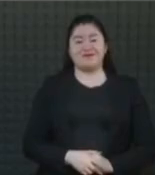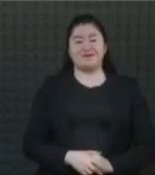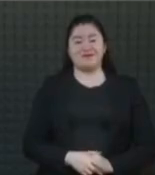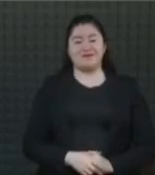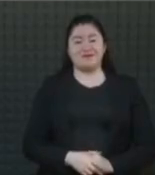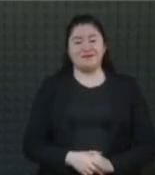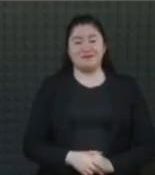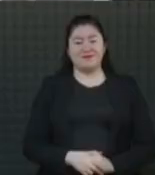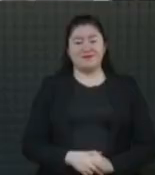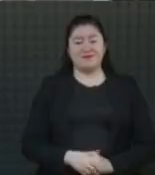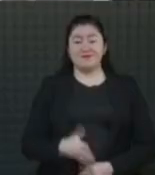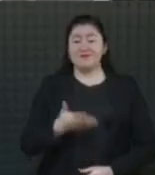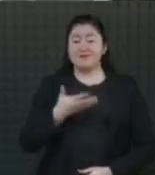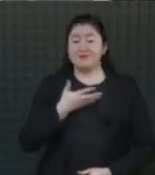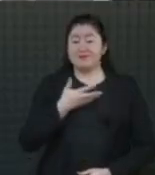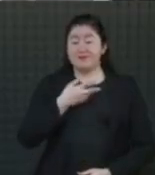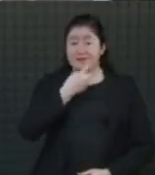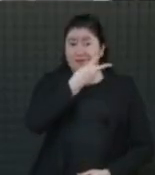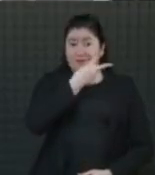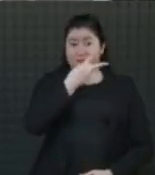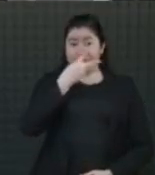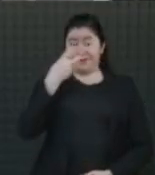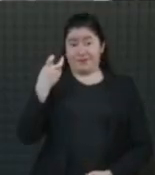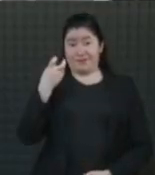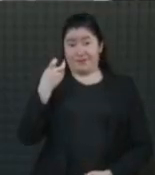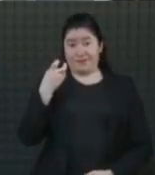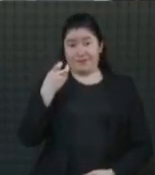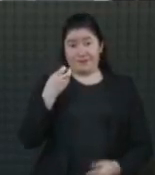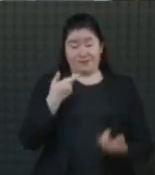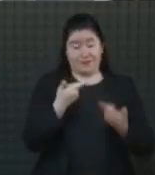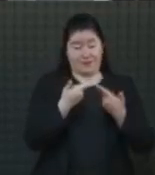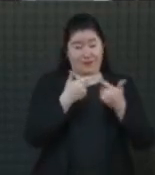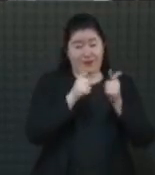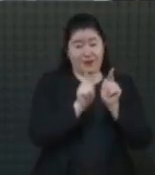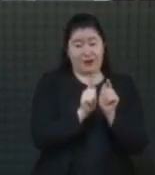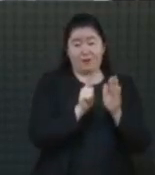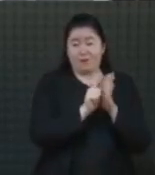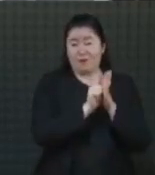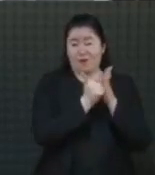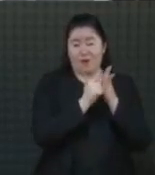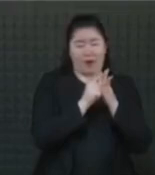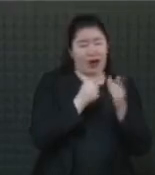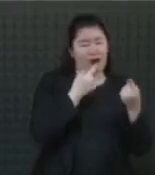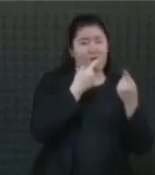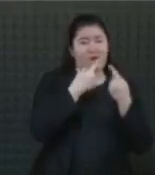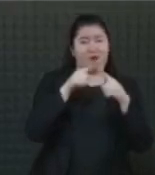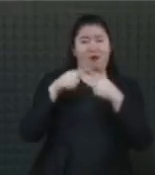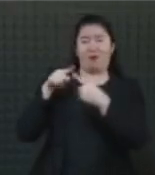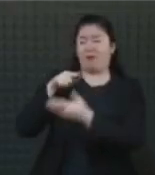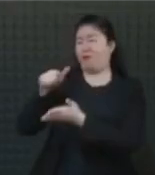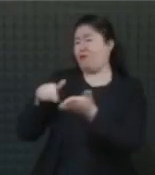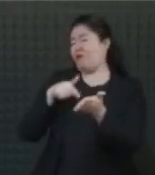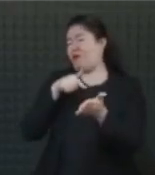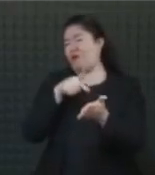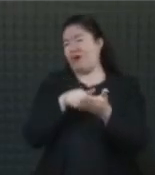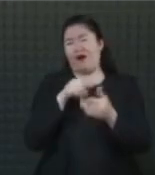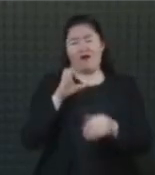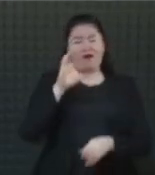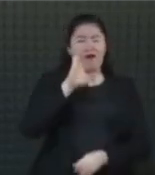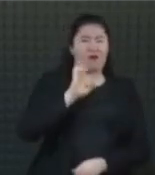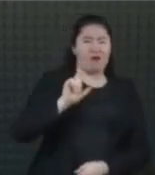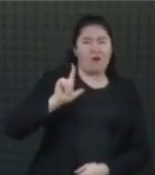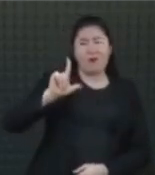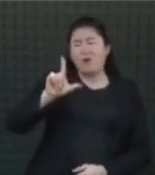Hay 200 libroclubes de los lugares más variados, colonias, escuelas